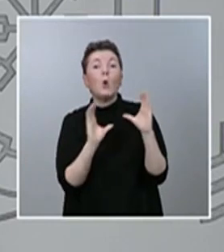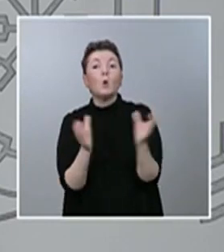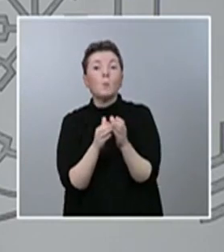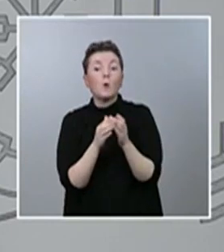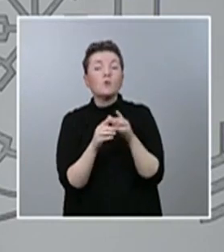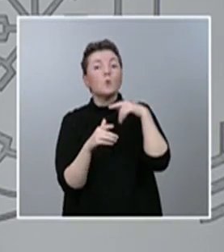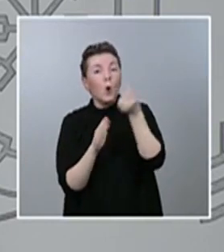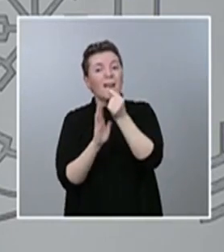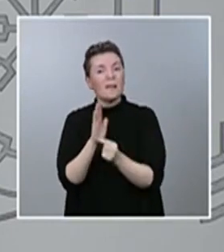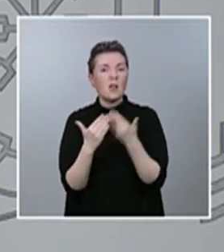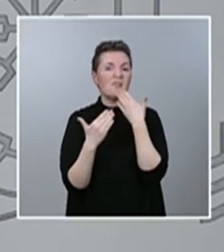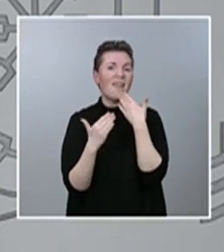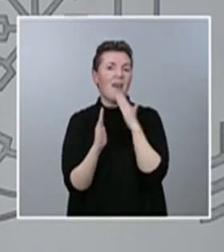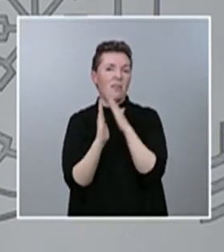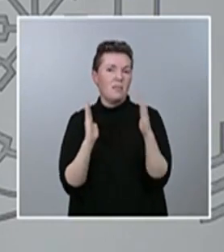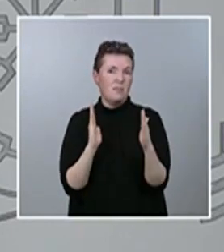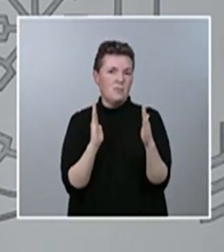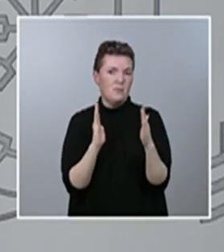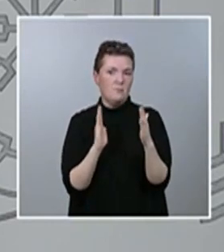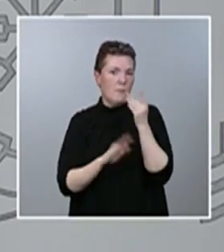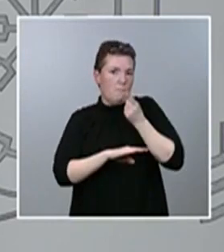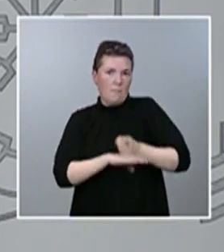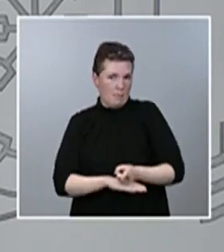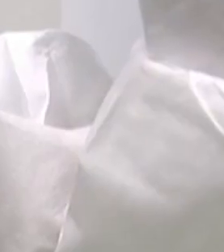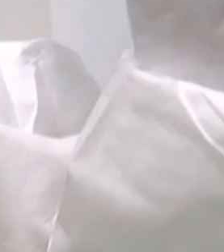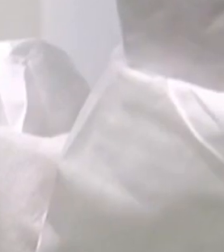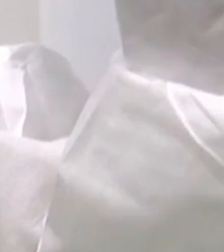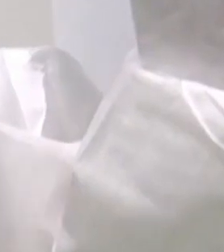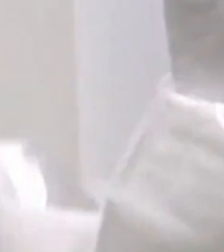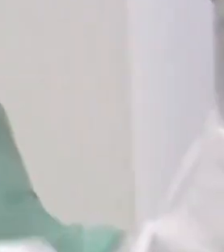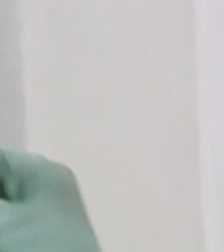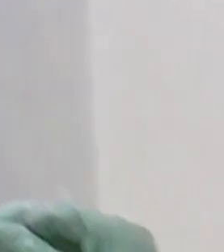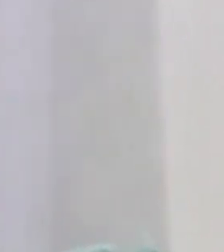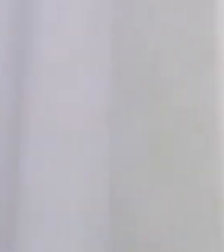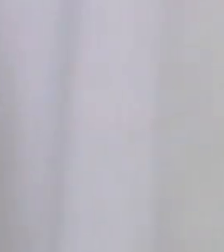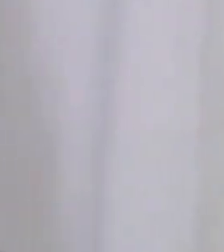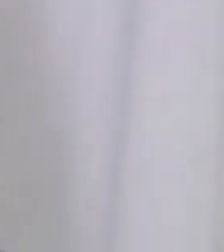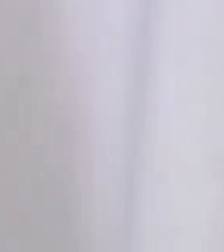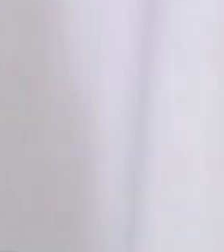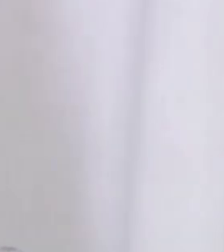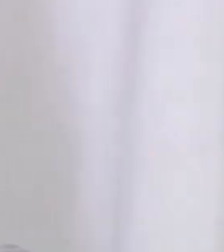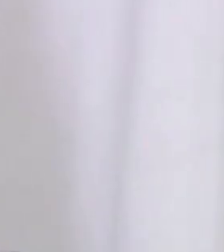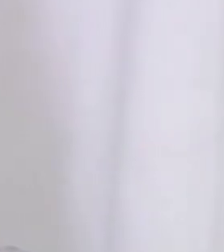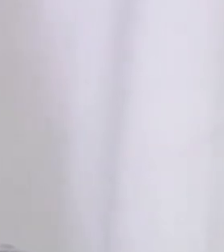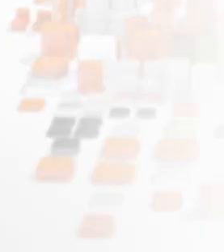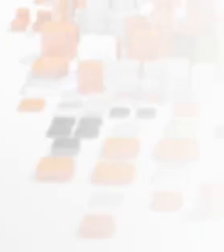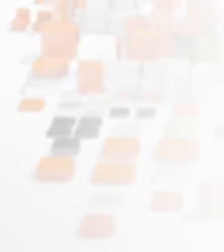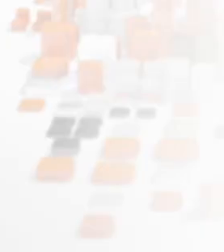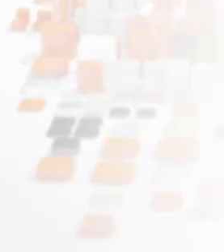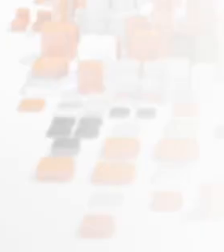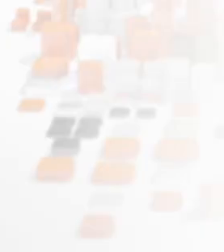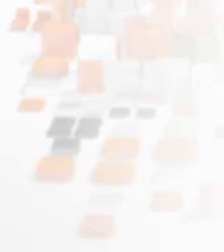de edad los que sean los que marquen las siguientes personas a vacunar los siguientes en recibir la dosis serán los que tengan entre 70 y